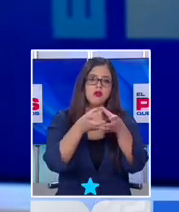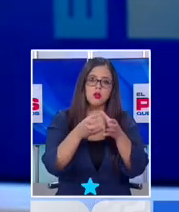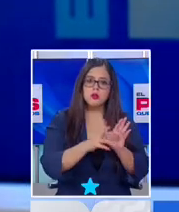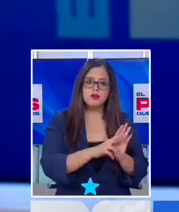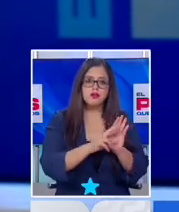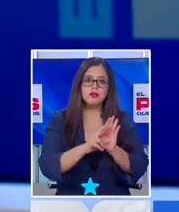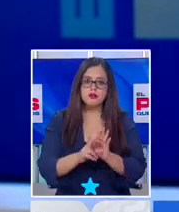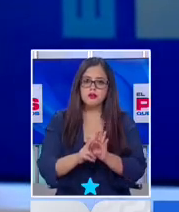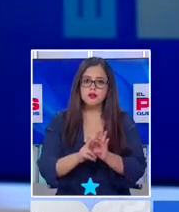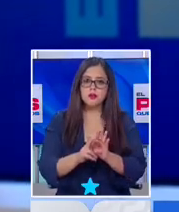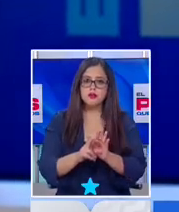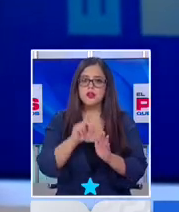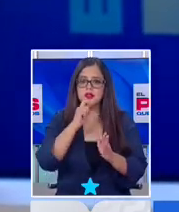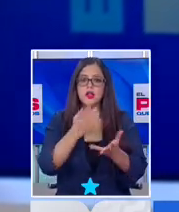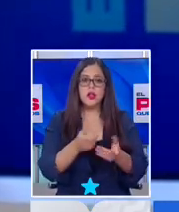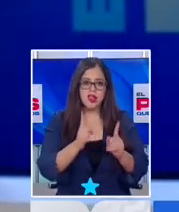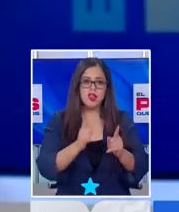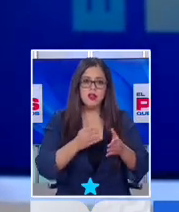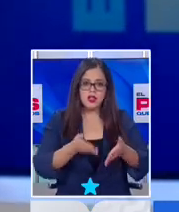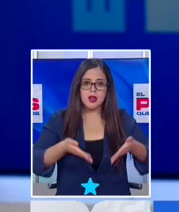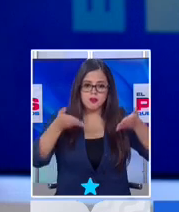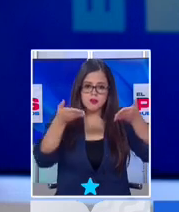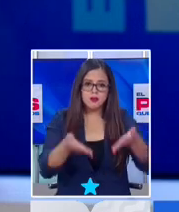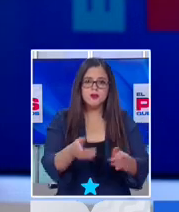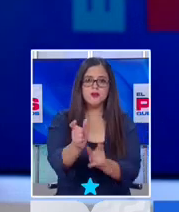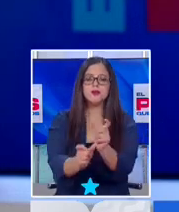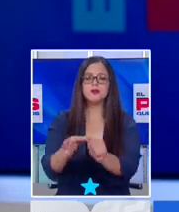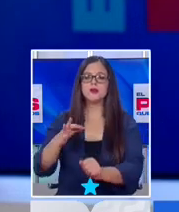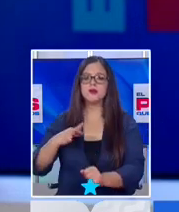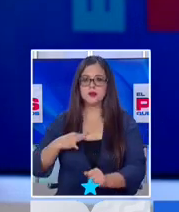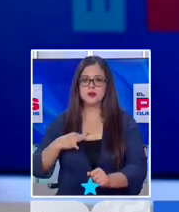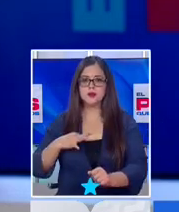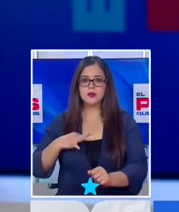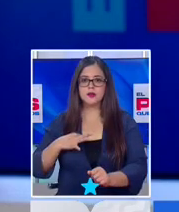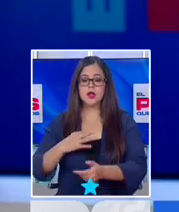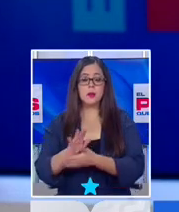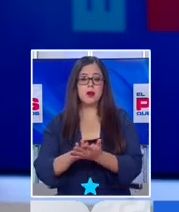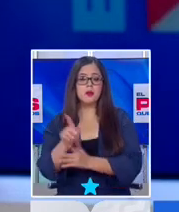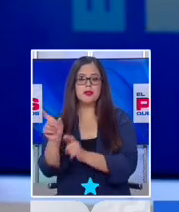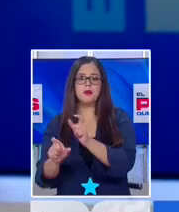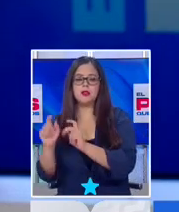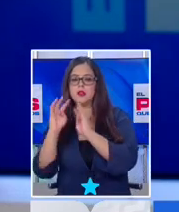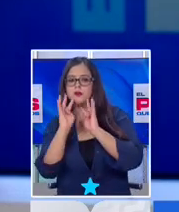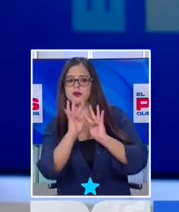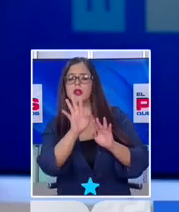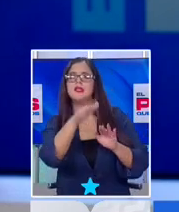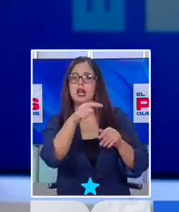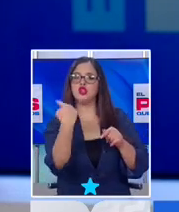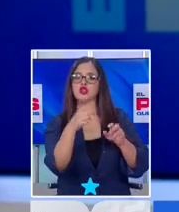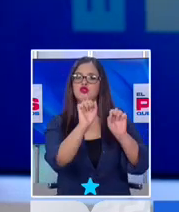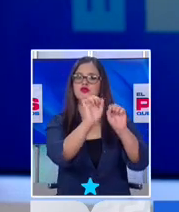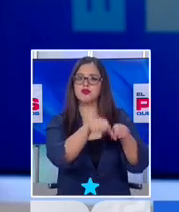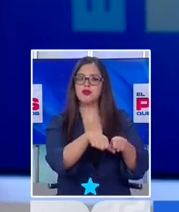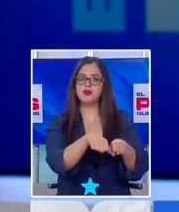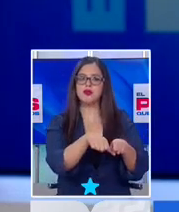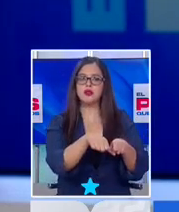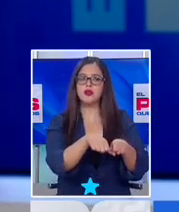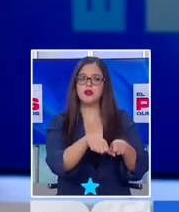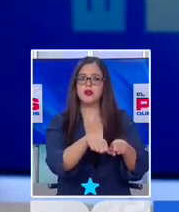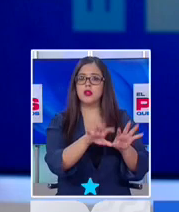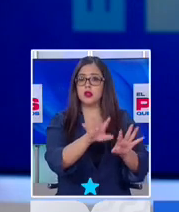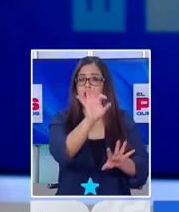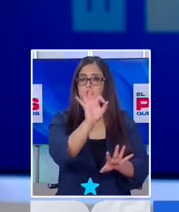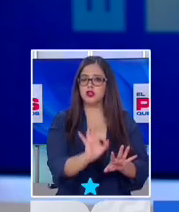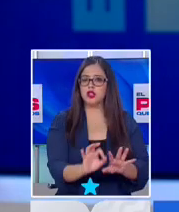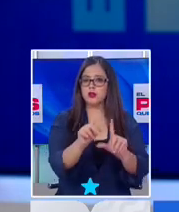le responden a la ciudadanía eso primero entonces cuando la ciudadanía dice nosotros te aprobamos en menos de un 10% de un